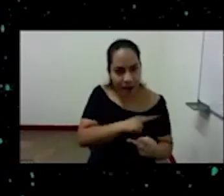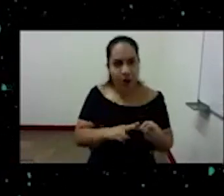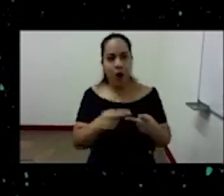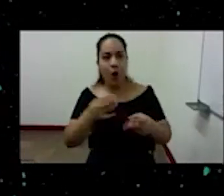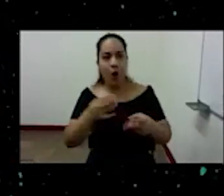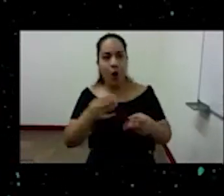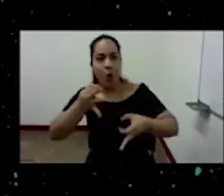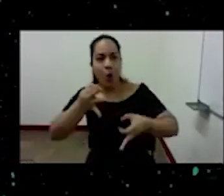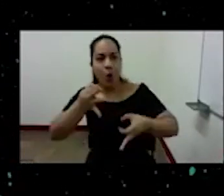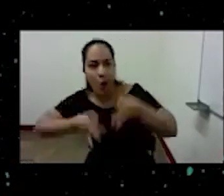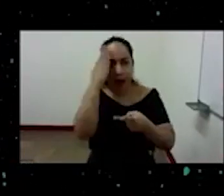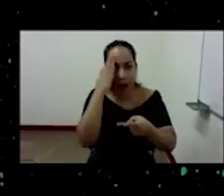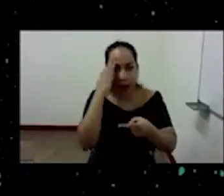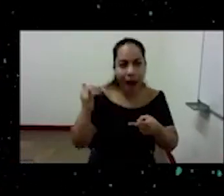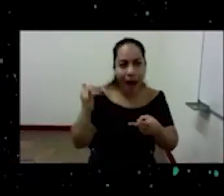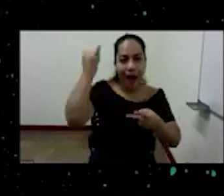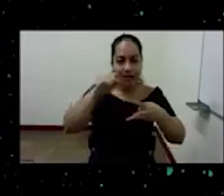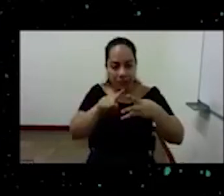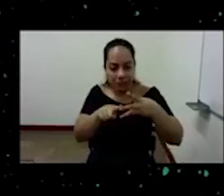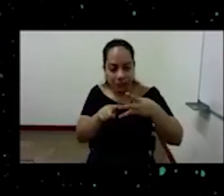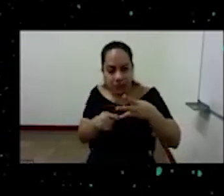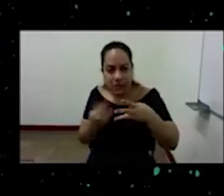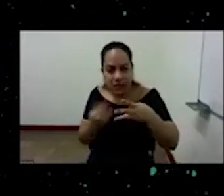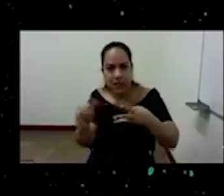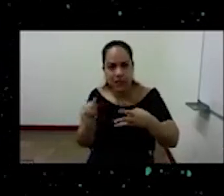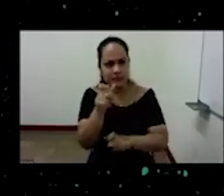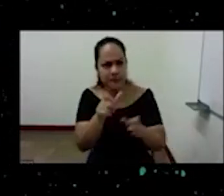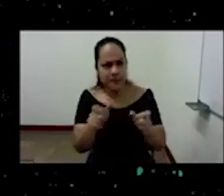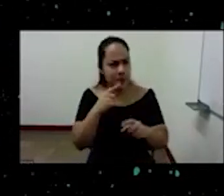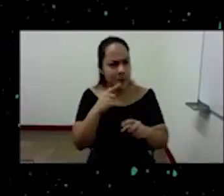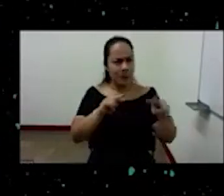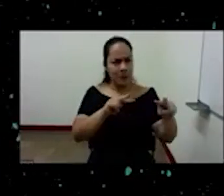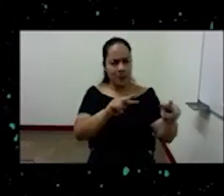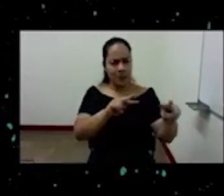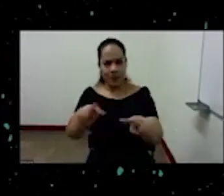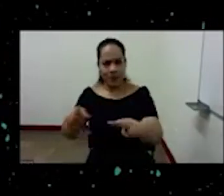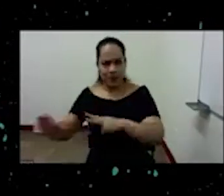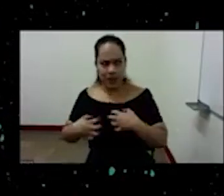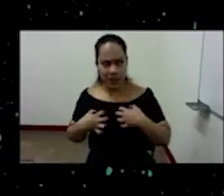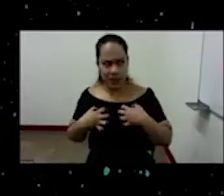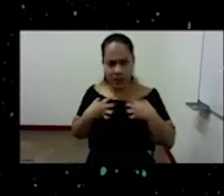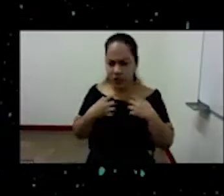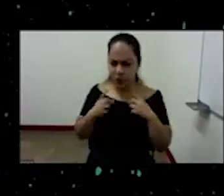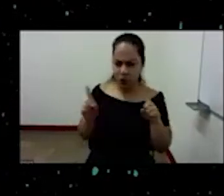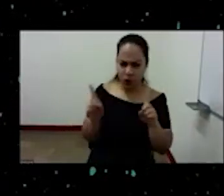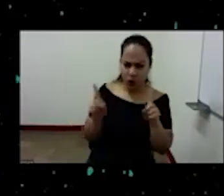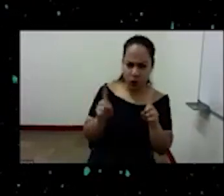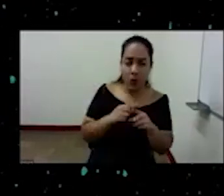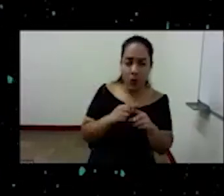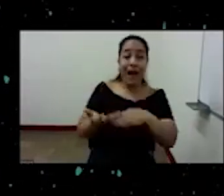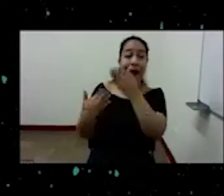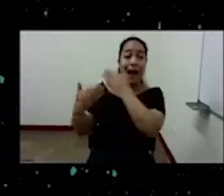académica. La ha desterrado no sin dejar de admirarle y temerle, tanto en la antigua Grecia como en el norte vikingo